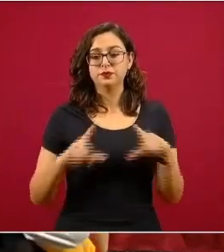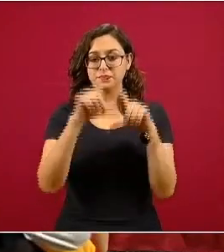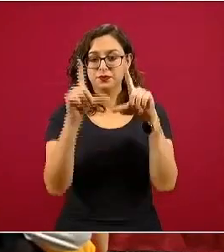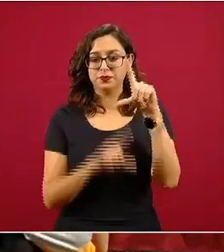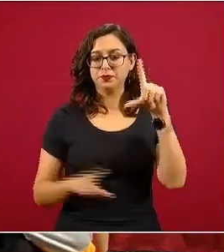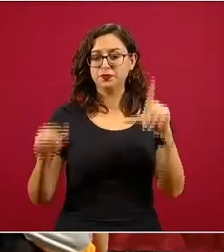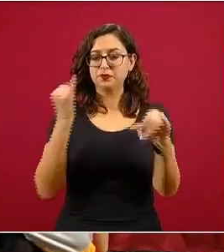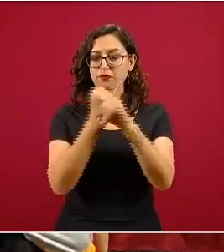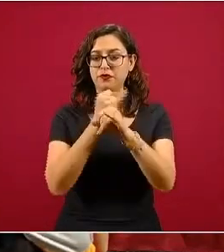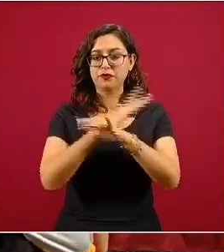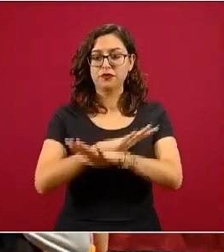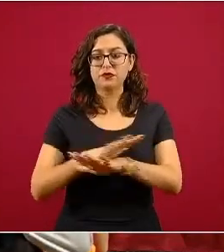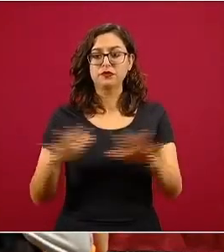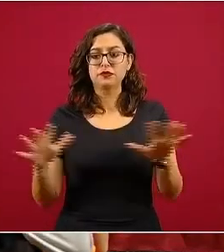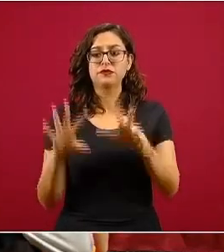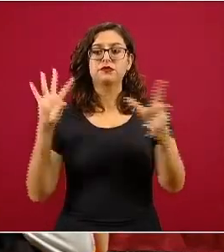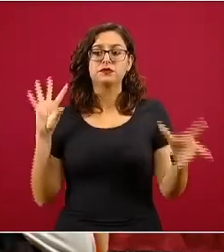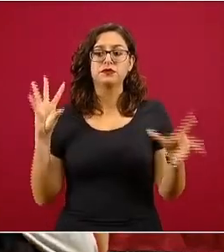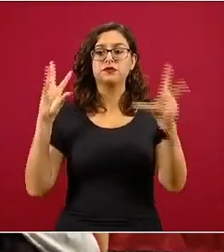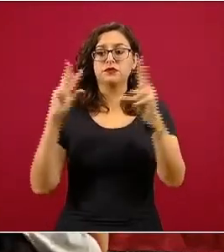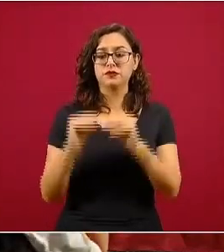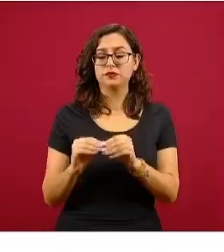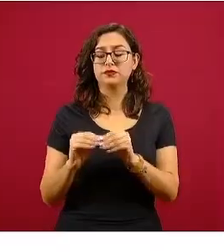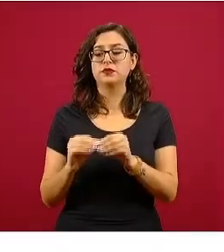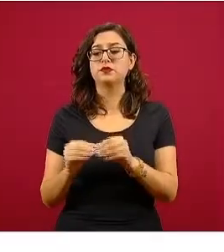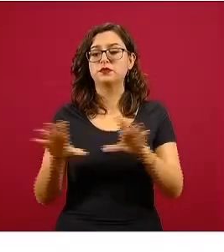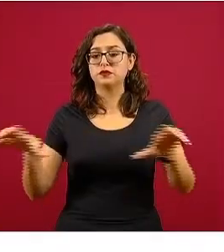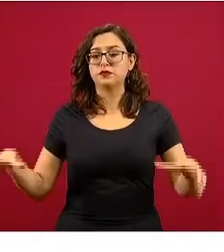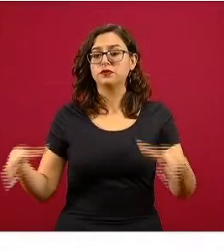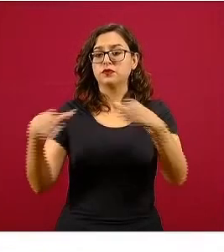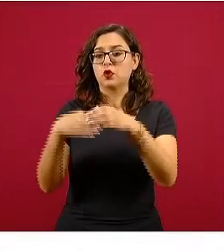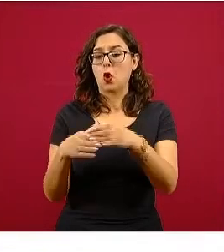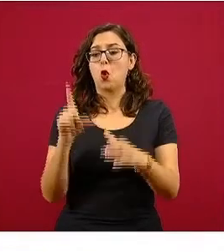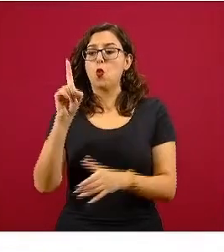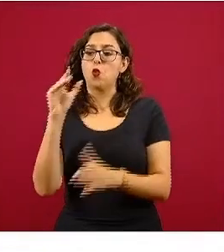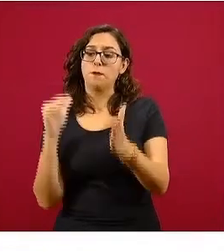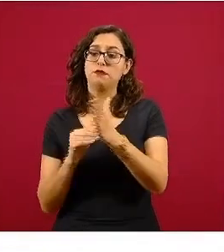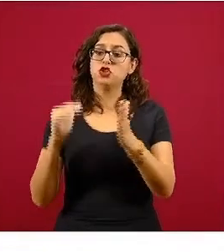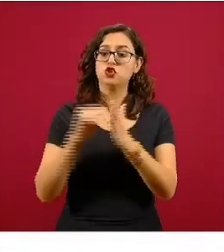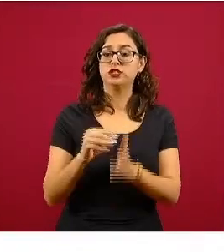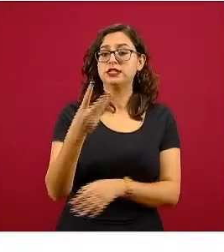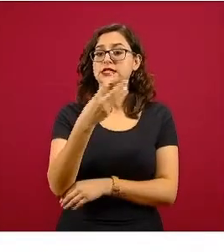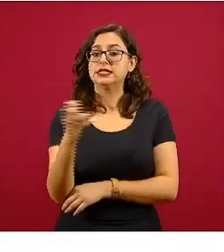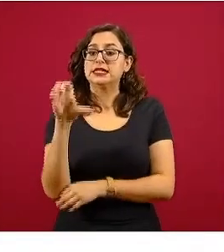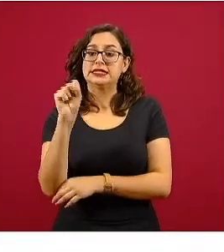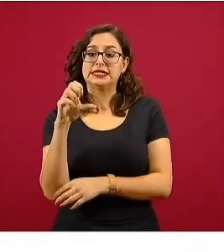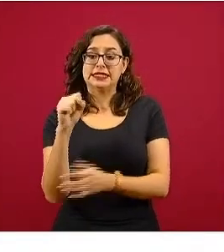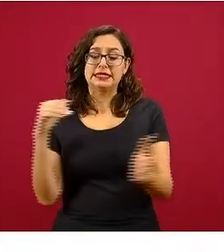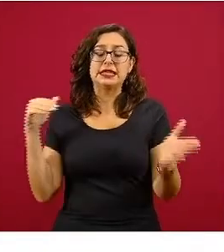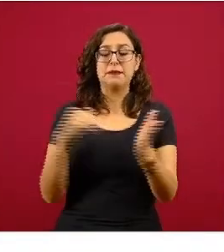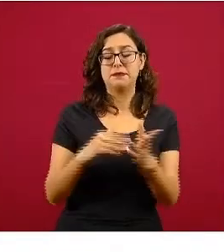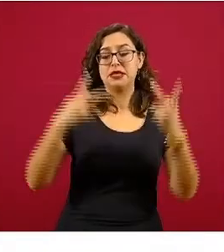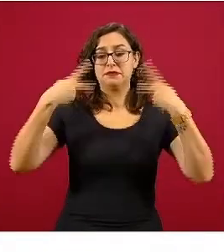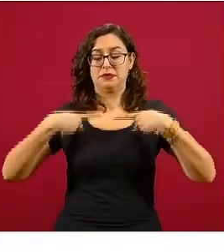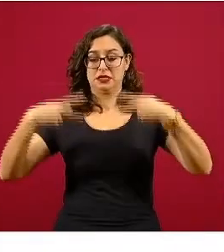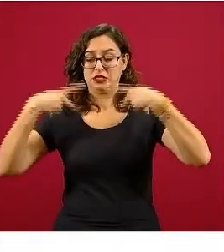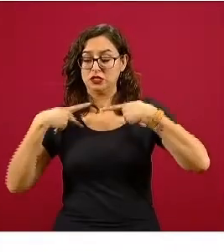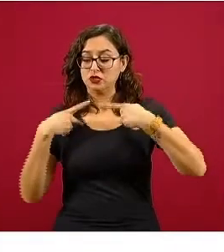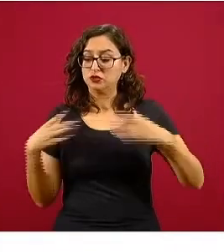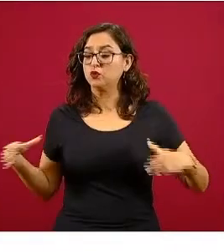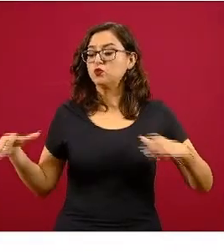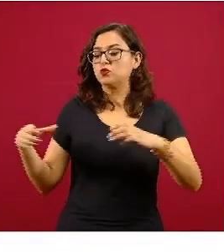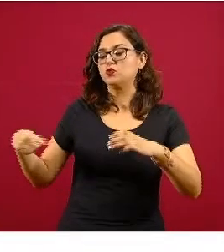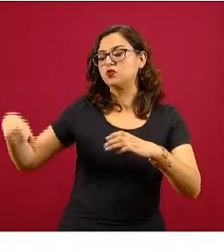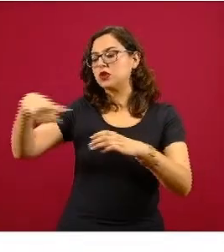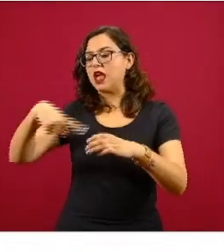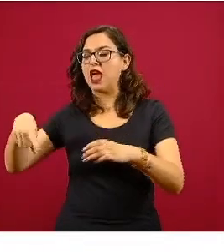nacionales. El día de hoy ya son más de 1.360.000 las personas que hasta el momento han ingresado a protocolo de